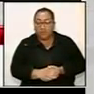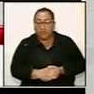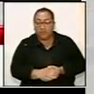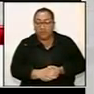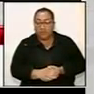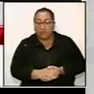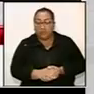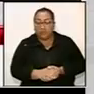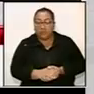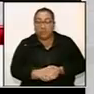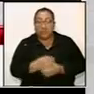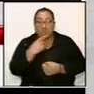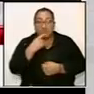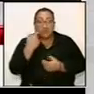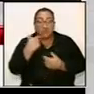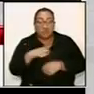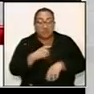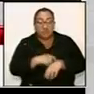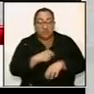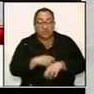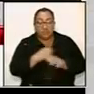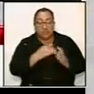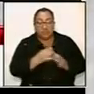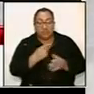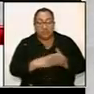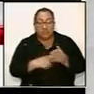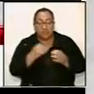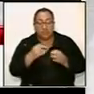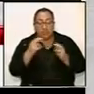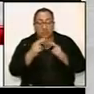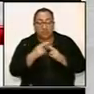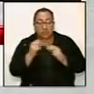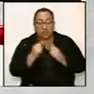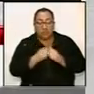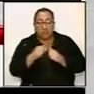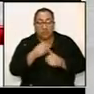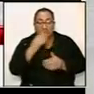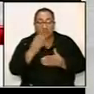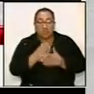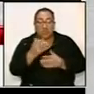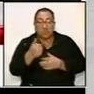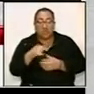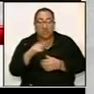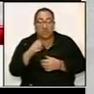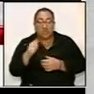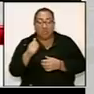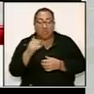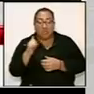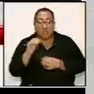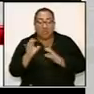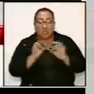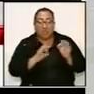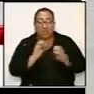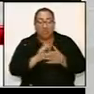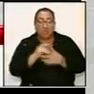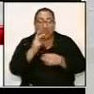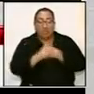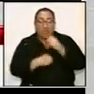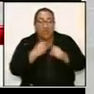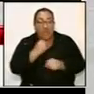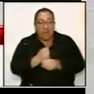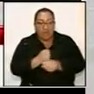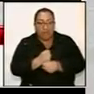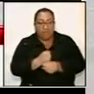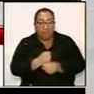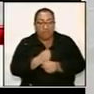estamos perdiendo generaciones porque venimos con este problema de la anemia y de la desnutrición hace más de 20 años.